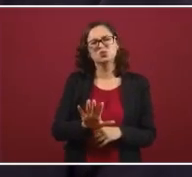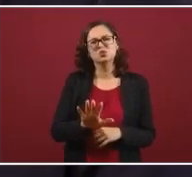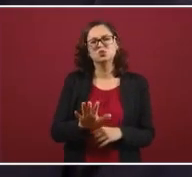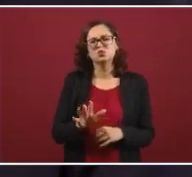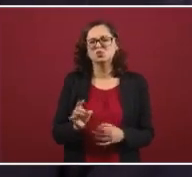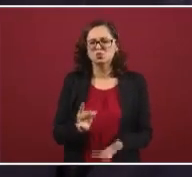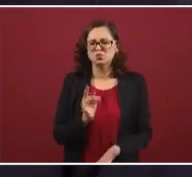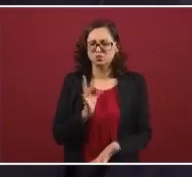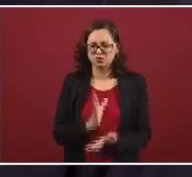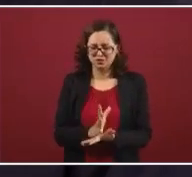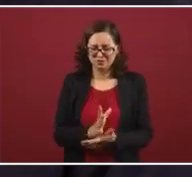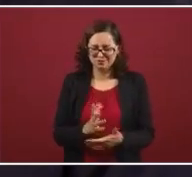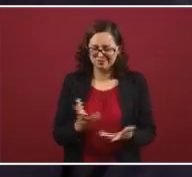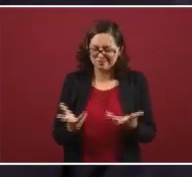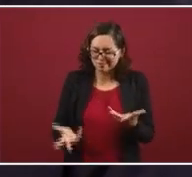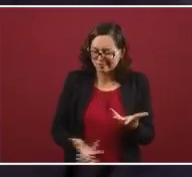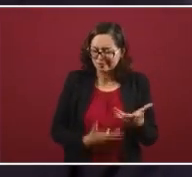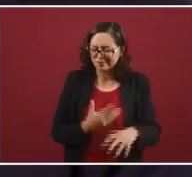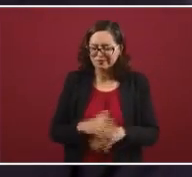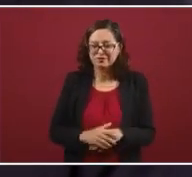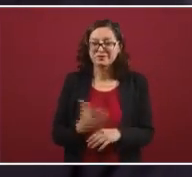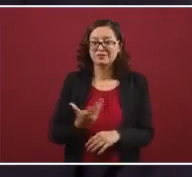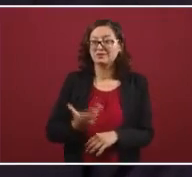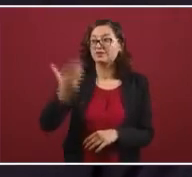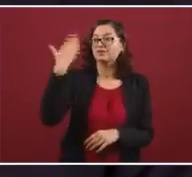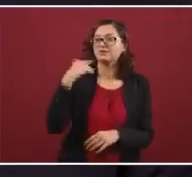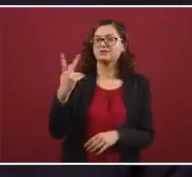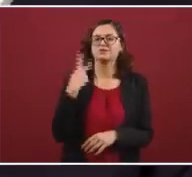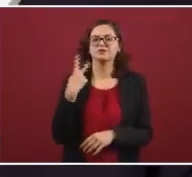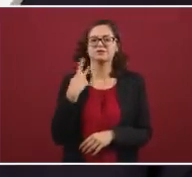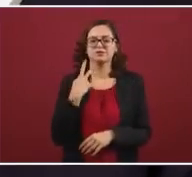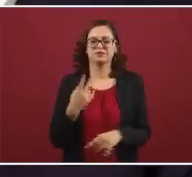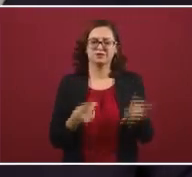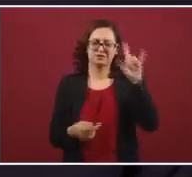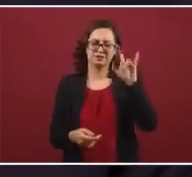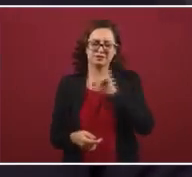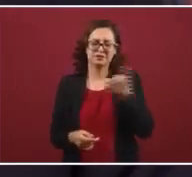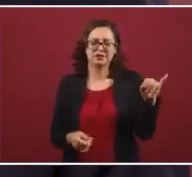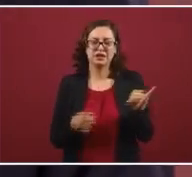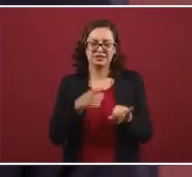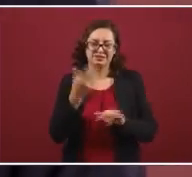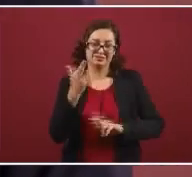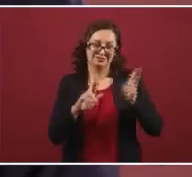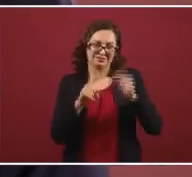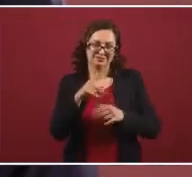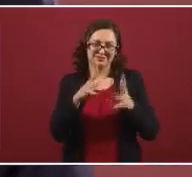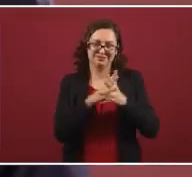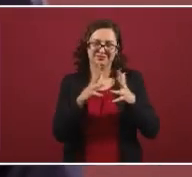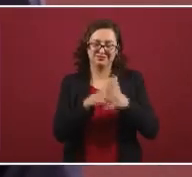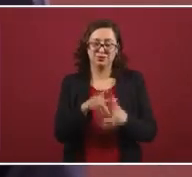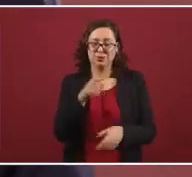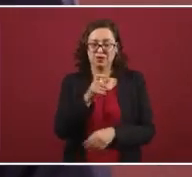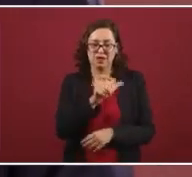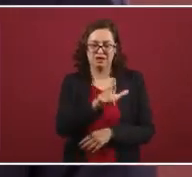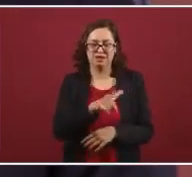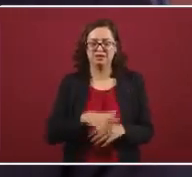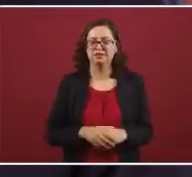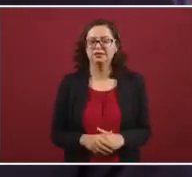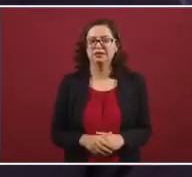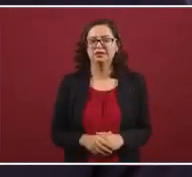como decía un político de izquierda revolucionario universal,